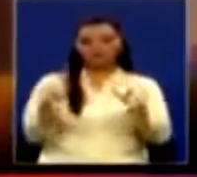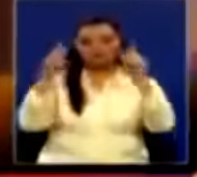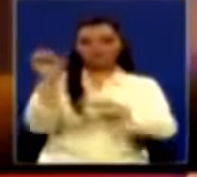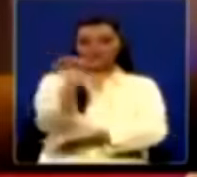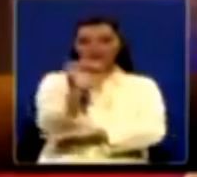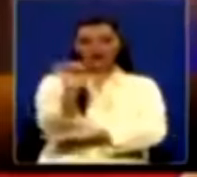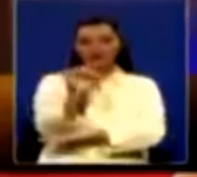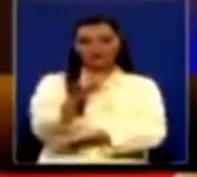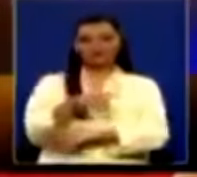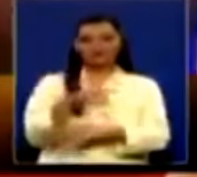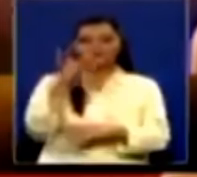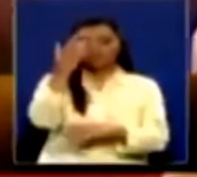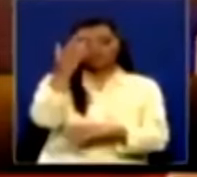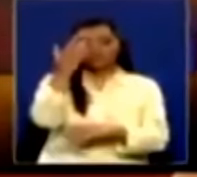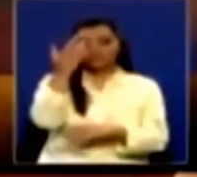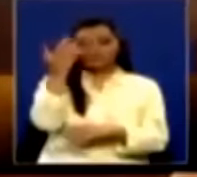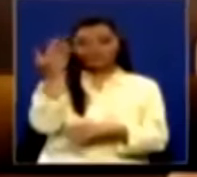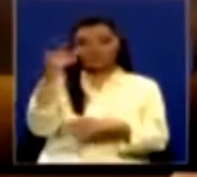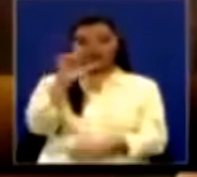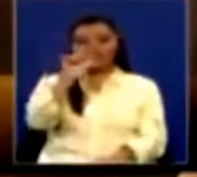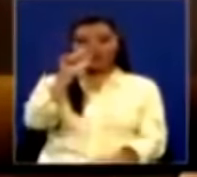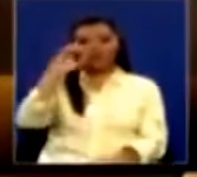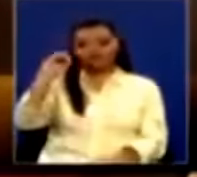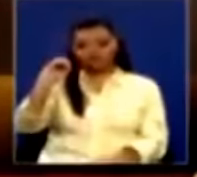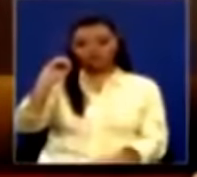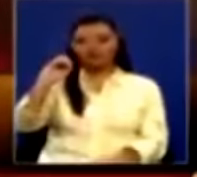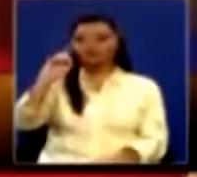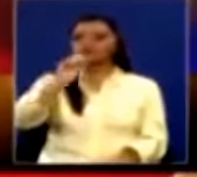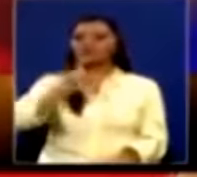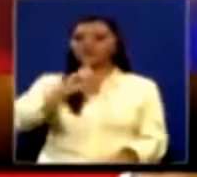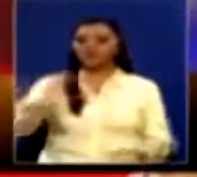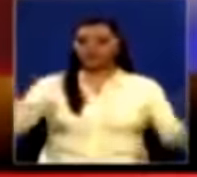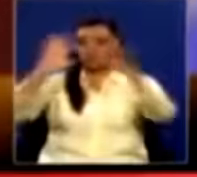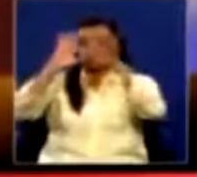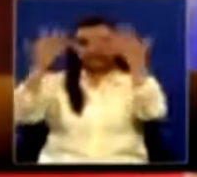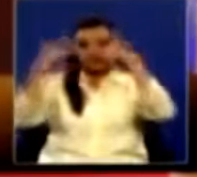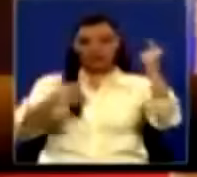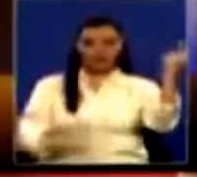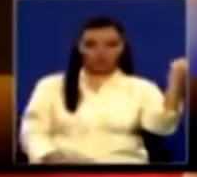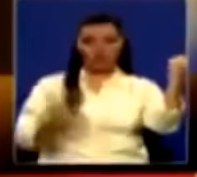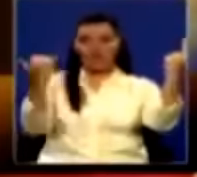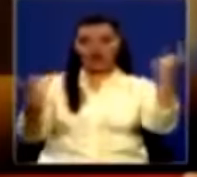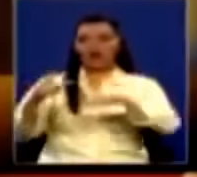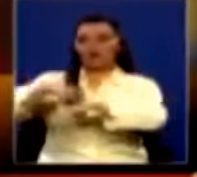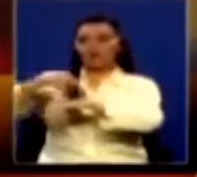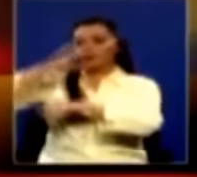Ya tenemos uno entre Lazo y Salcedo. Y este sería el segundo, parte de lo que será la futura